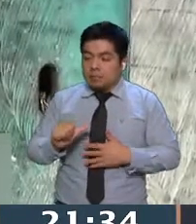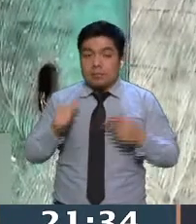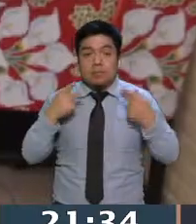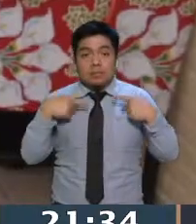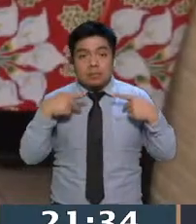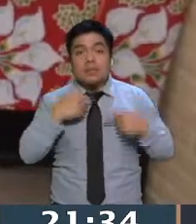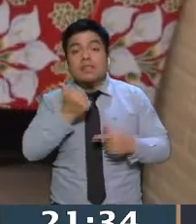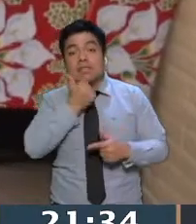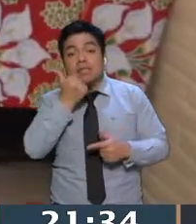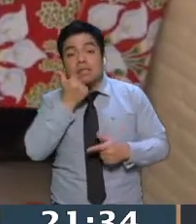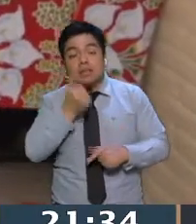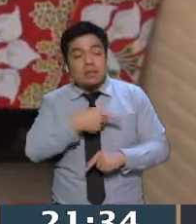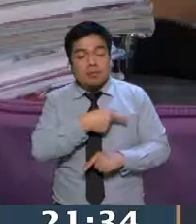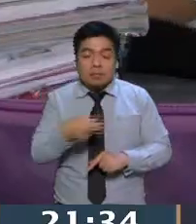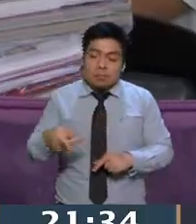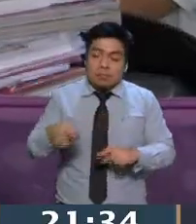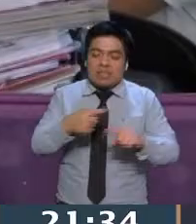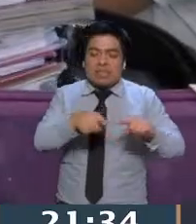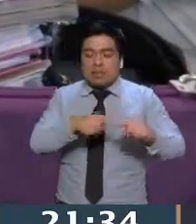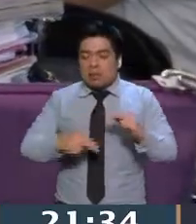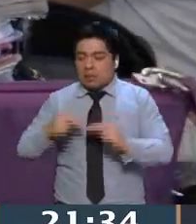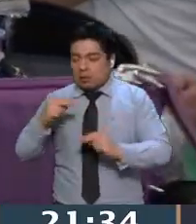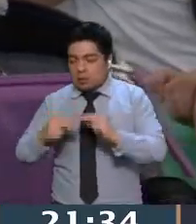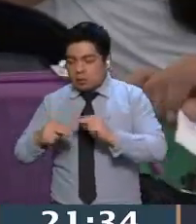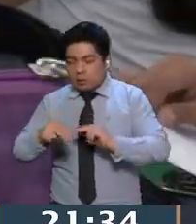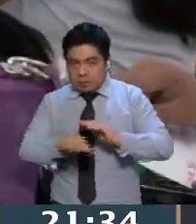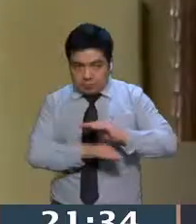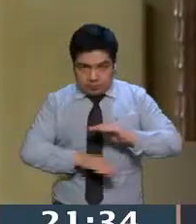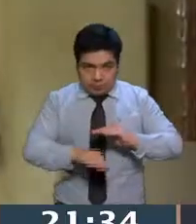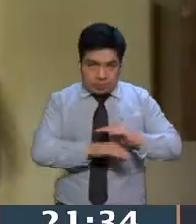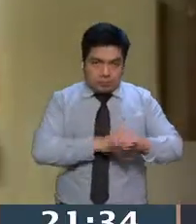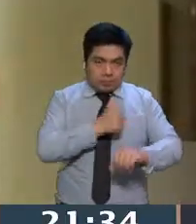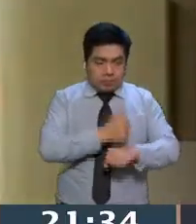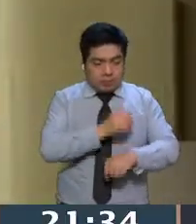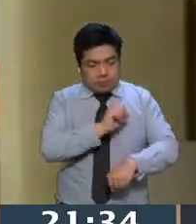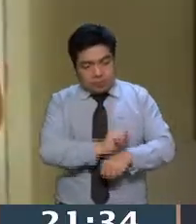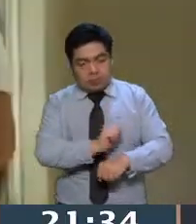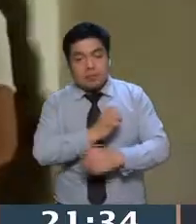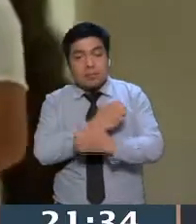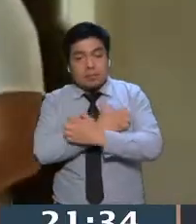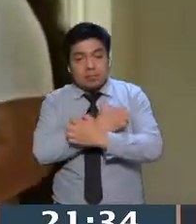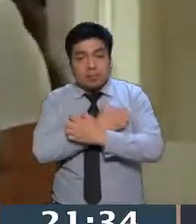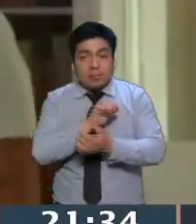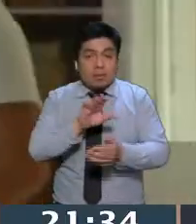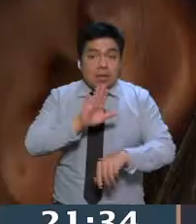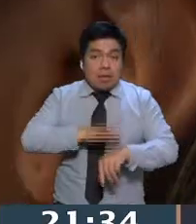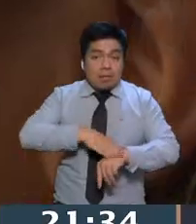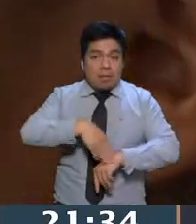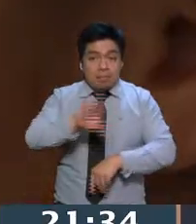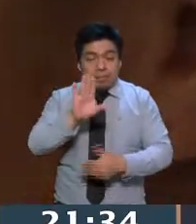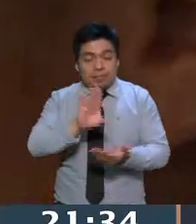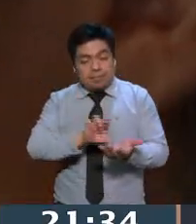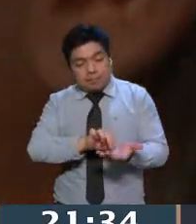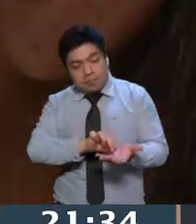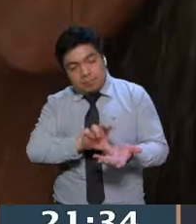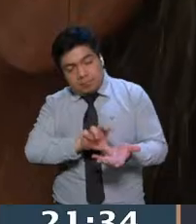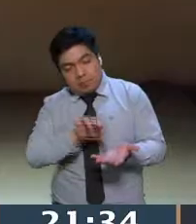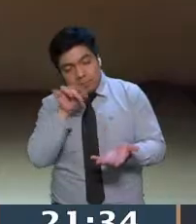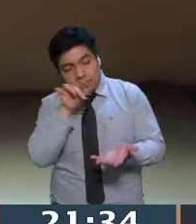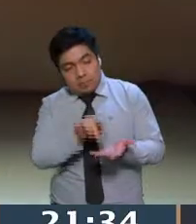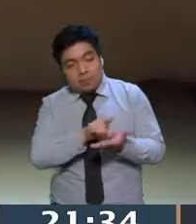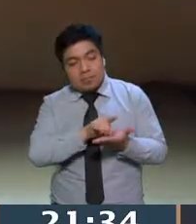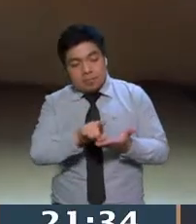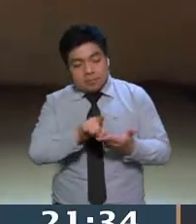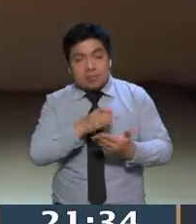pobreza en todos los niveles educativos, con el propósito de alcanzar un mayor monto y cobertura para garantizar el derecho